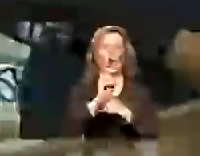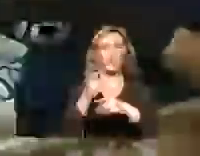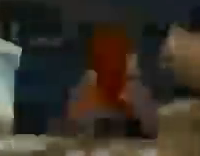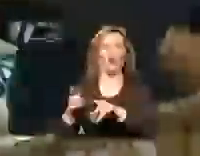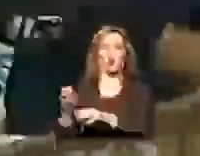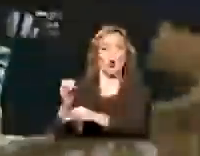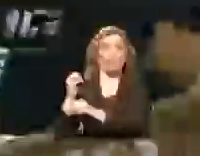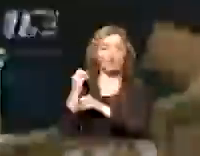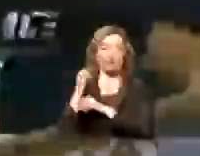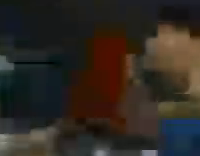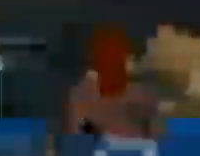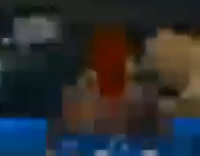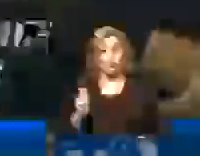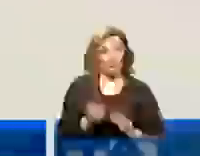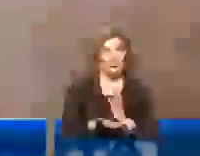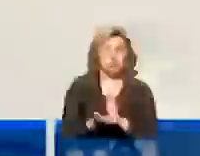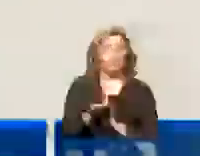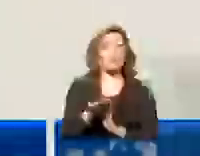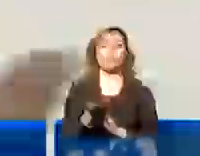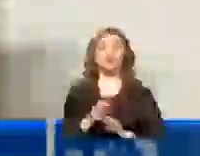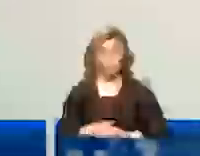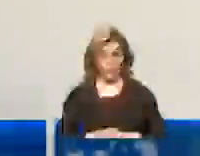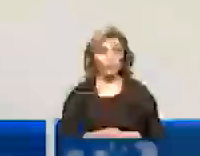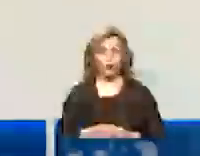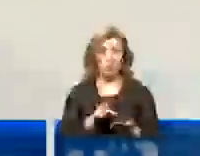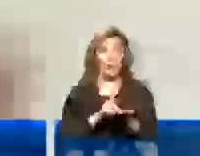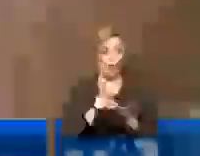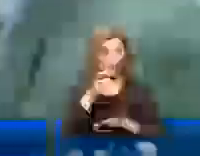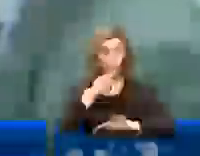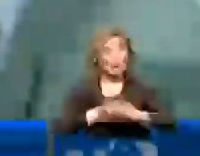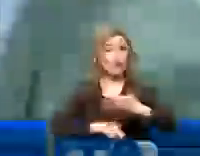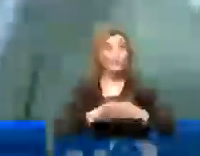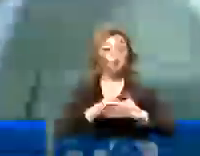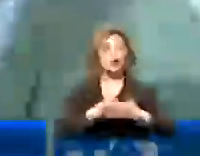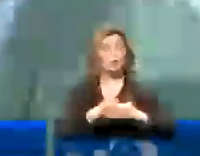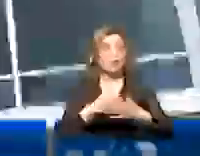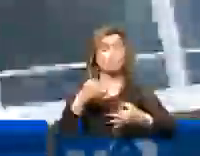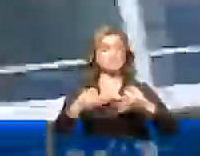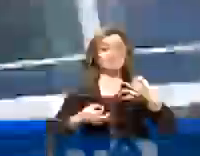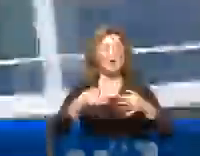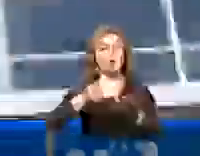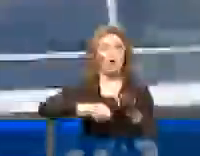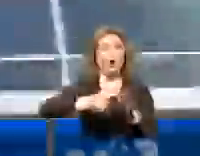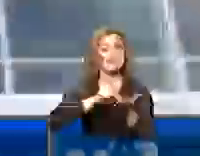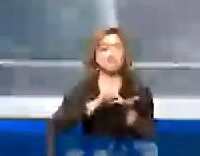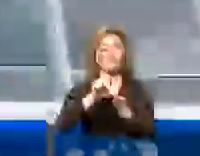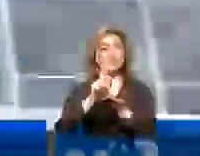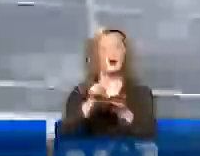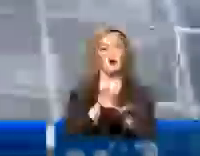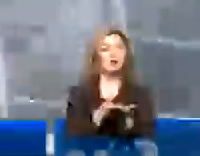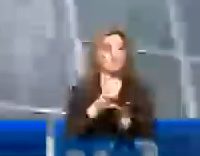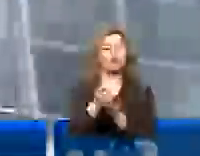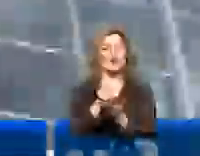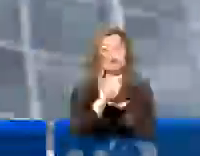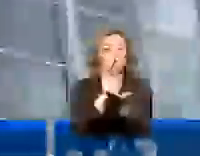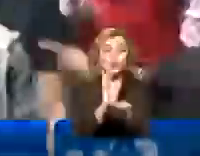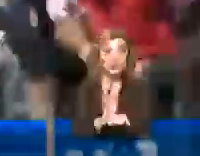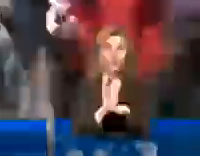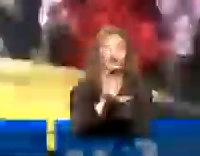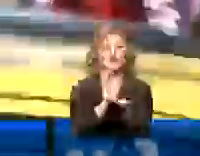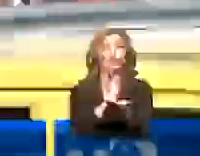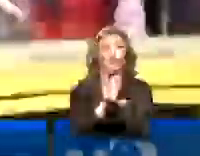El salario básico unificado es el referente para el cobro de multas, costas judiciales, aportes al Instituto Ecuatoriano de Seguridad